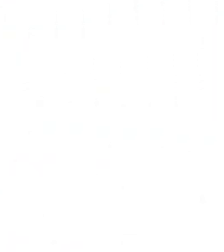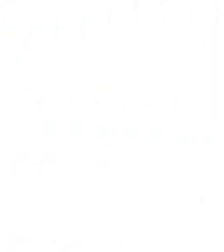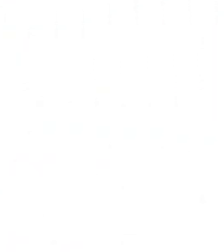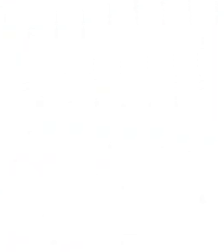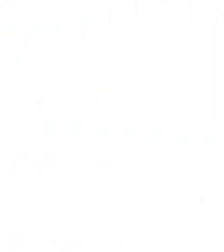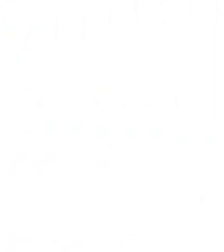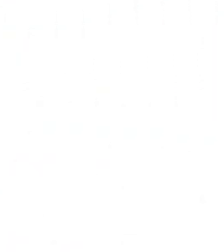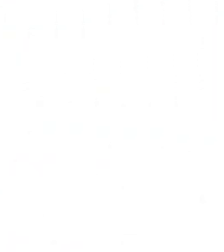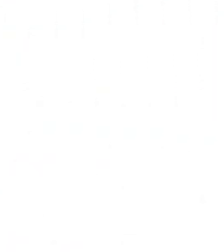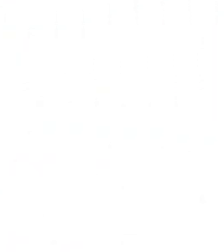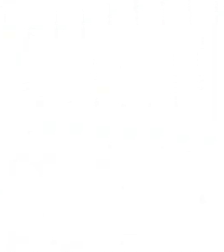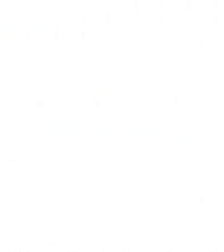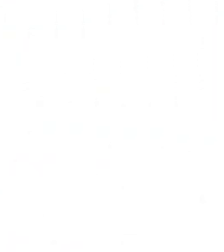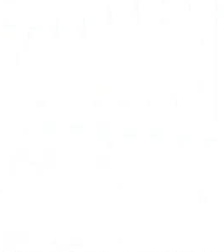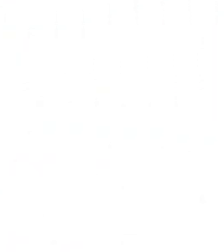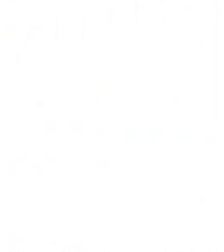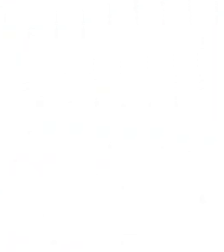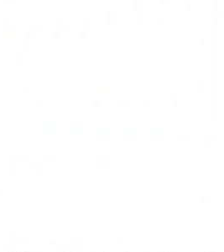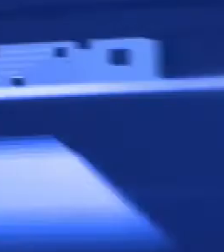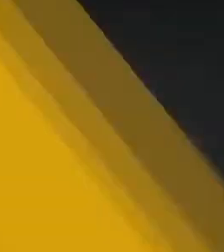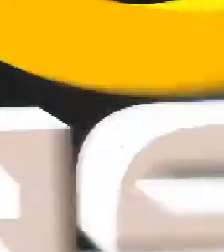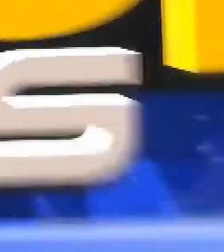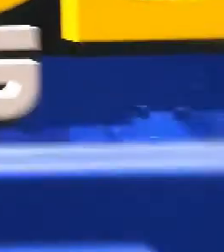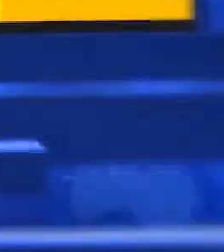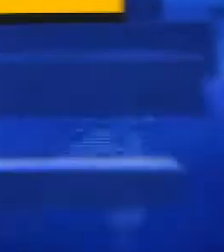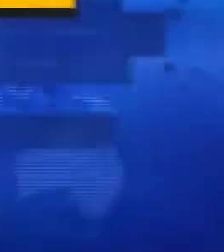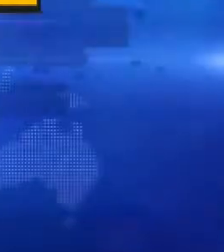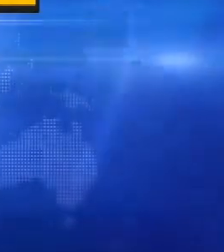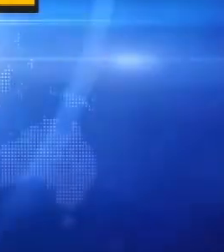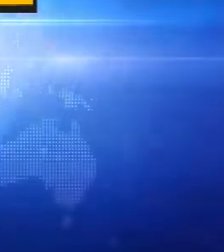campaña de la Alcaldía de Barranca Bermeja.